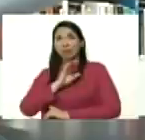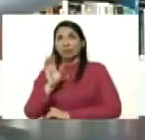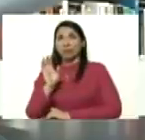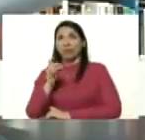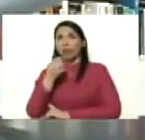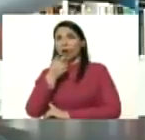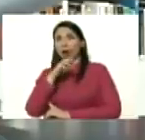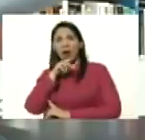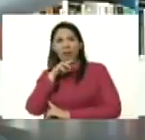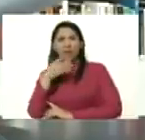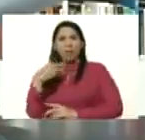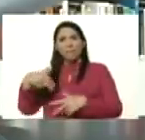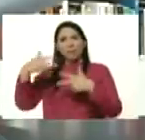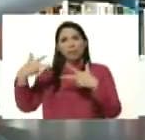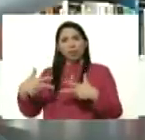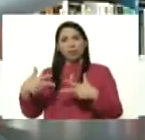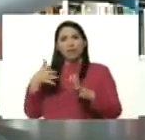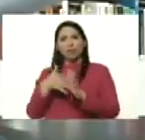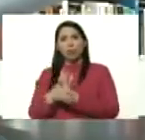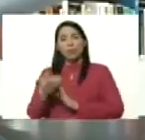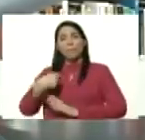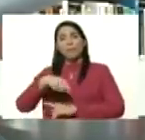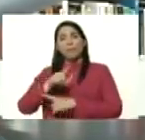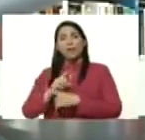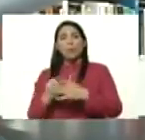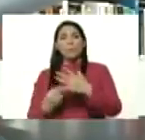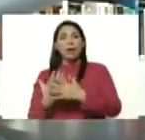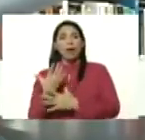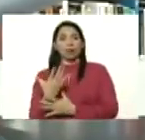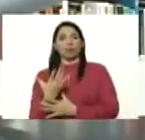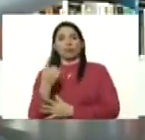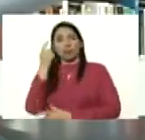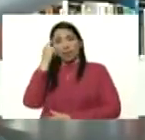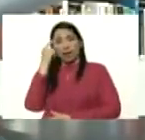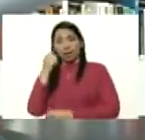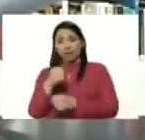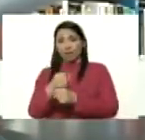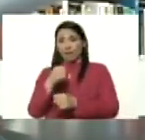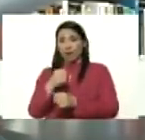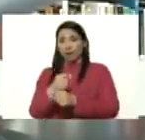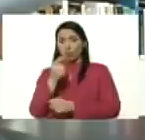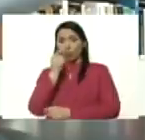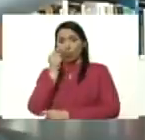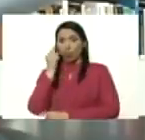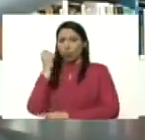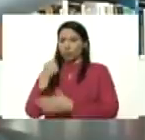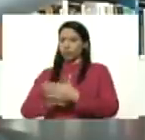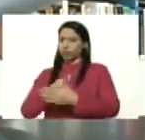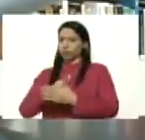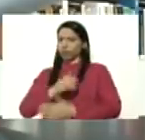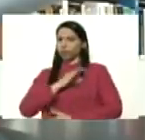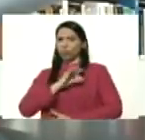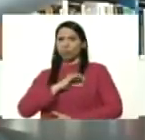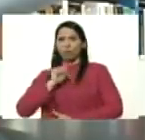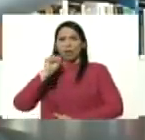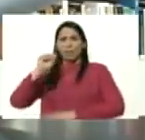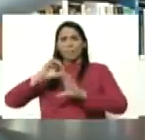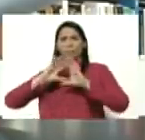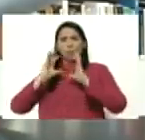esta videoconferencia con motivo del 1 de mayo, Día de la Clase Obrera y de la Lucha por el Socialismo en el